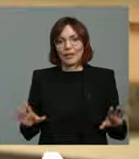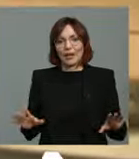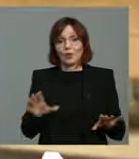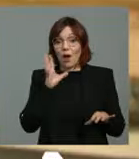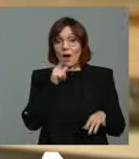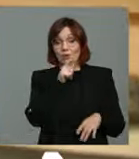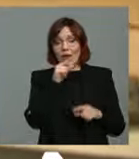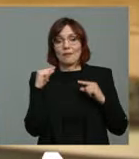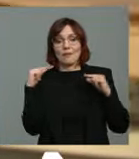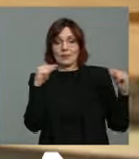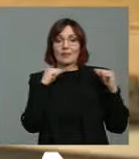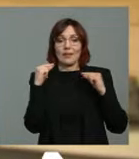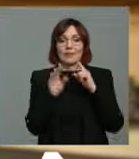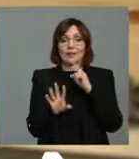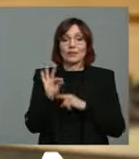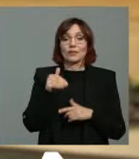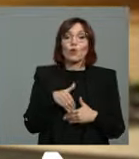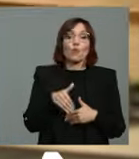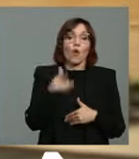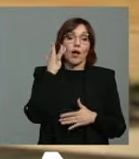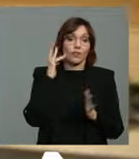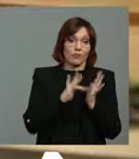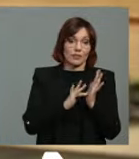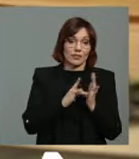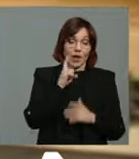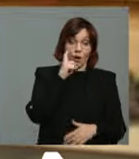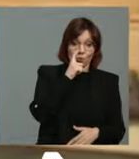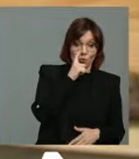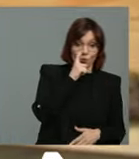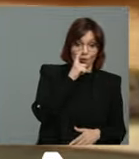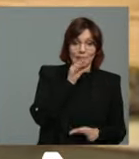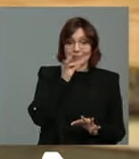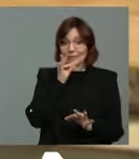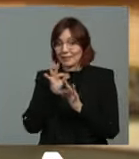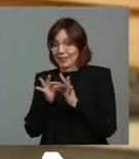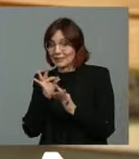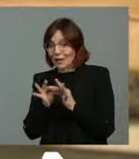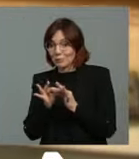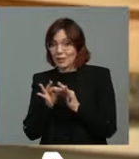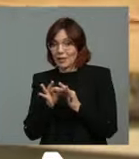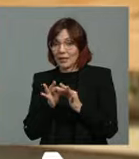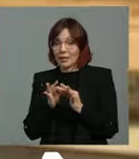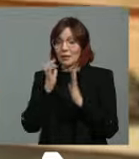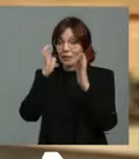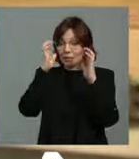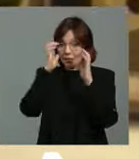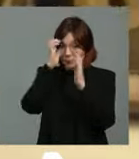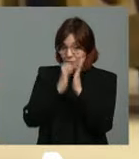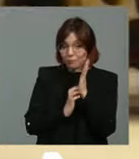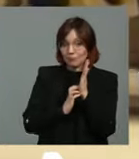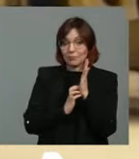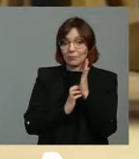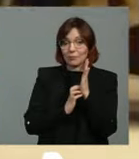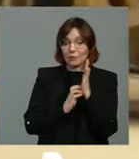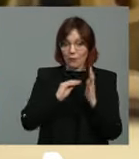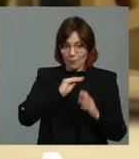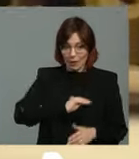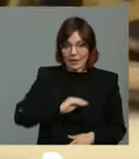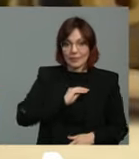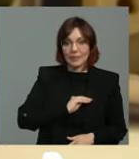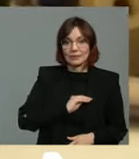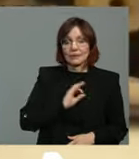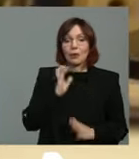ahora mismo es Cuándo va a ser eso si va a ser en junio si va a ser en septiembre ybre sobre todo en qué cuantía si van a ir poco a poco si va a haber reducciones un poco más